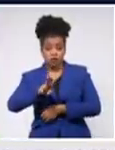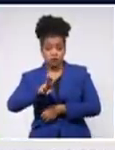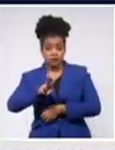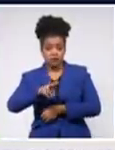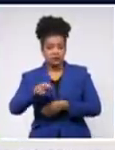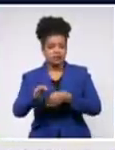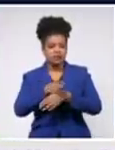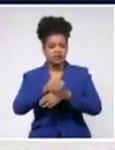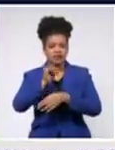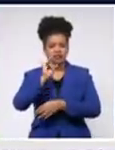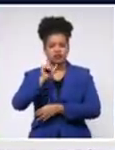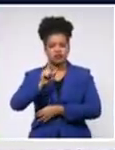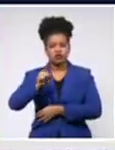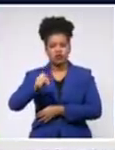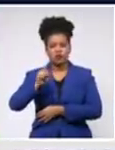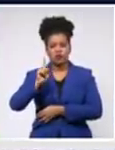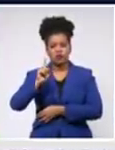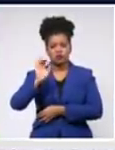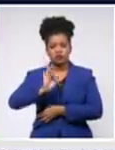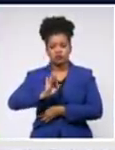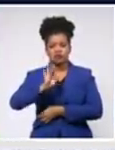71,1% fueron asintomáticos ayer.